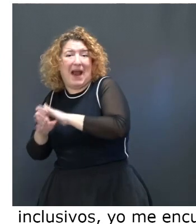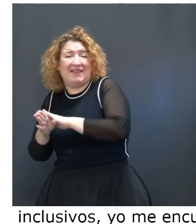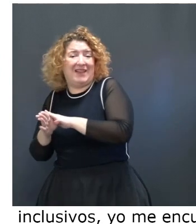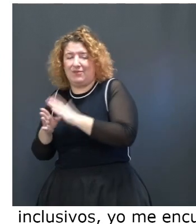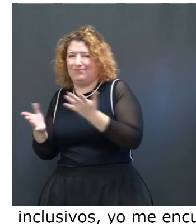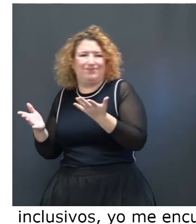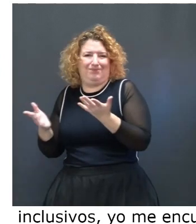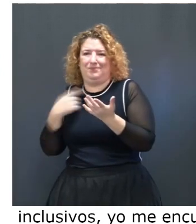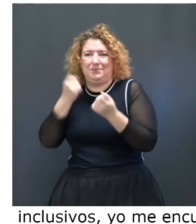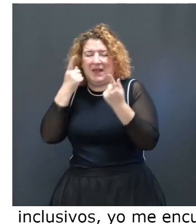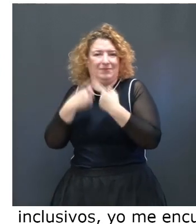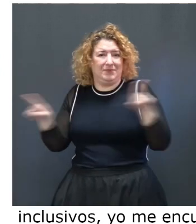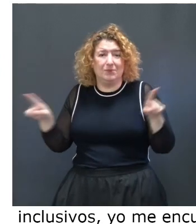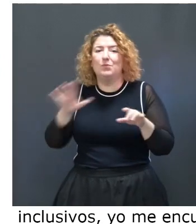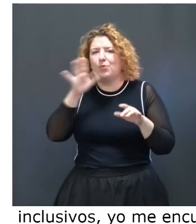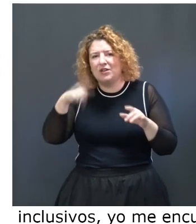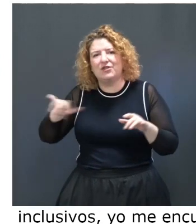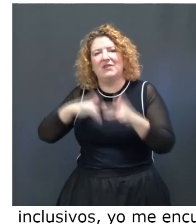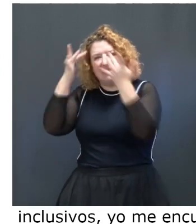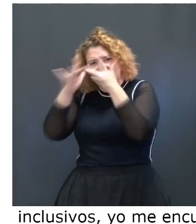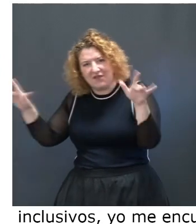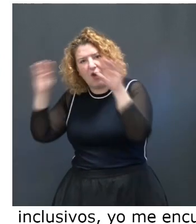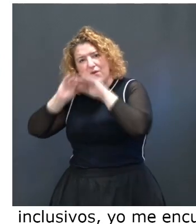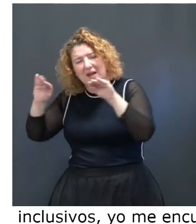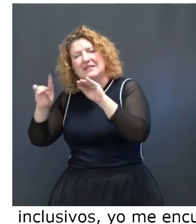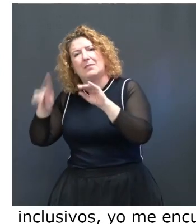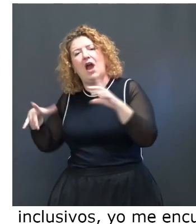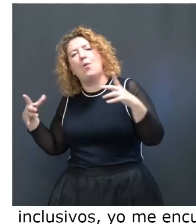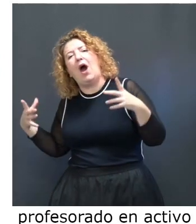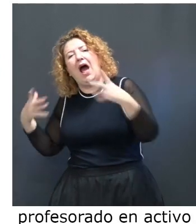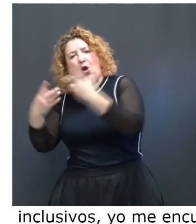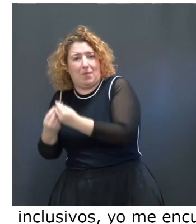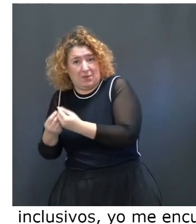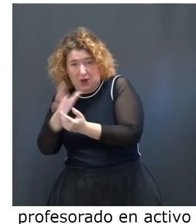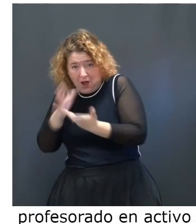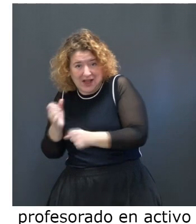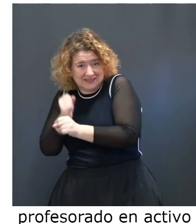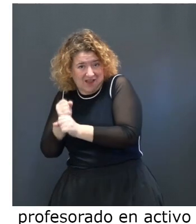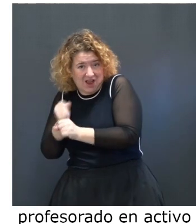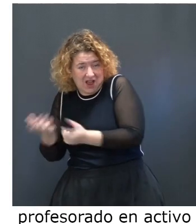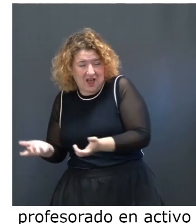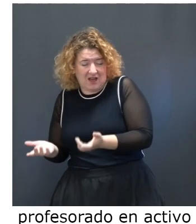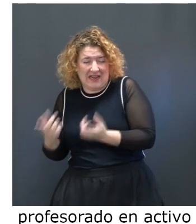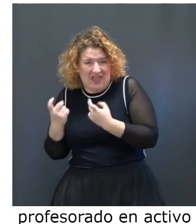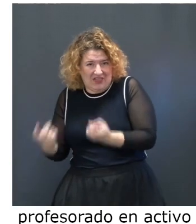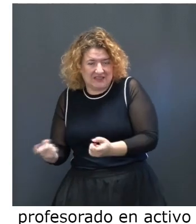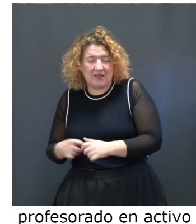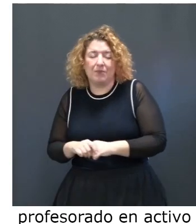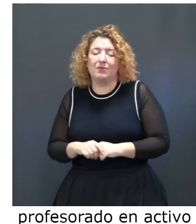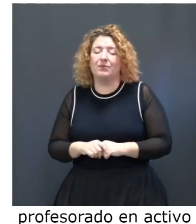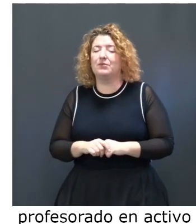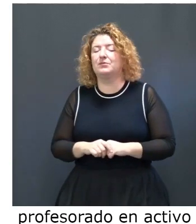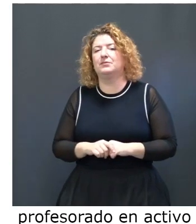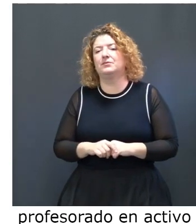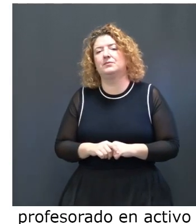hay que sensibilizar, hay que formar y hay que acompañar a este profesorado que hoy en día está en activo. Y luego veo también que es una